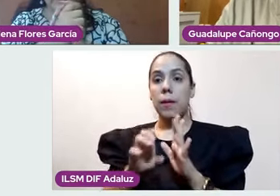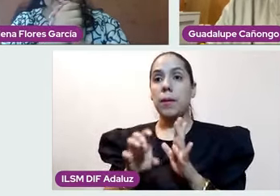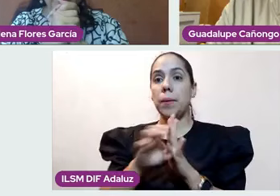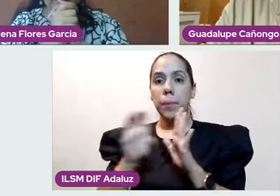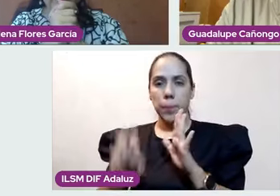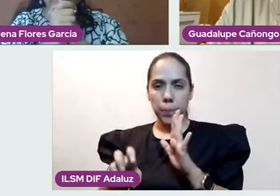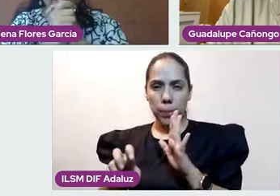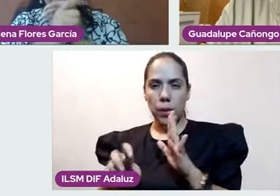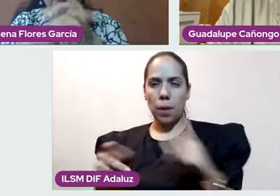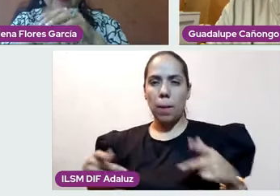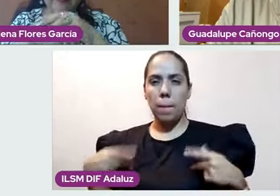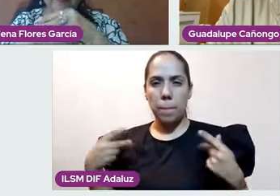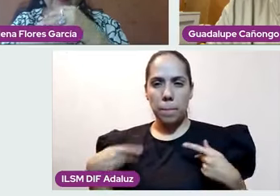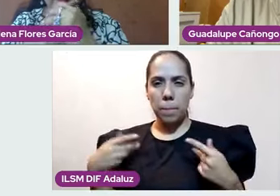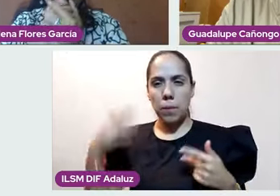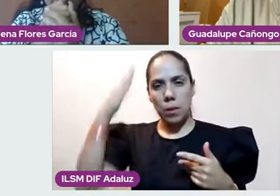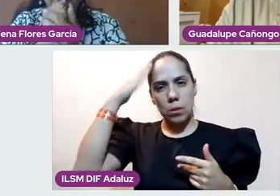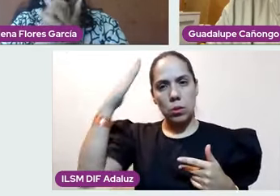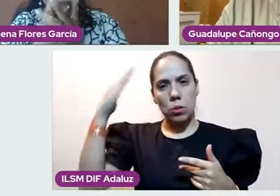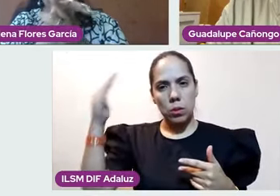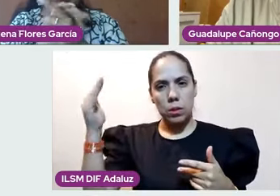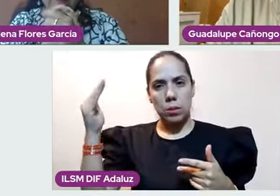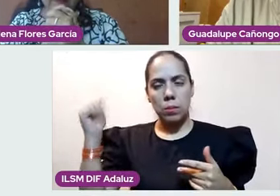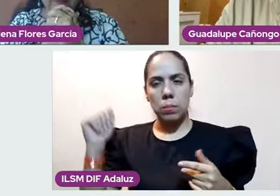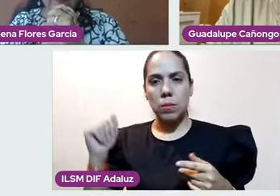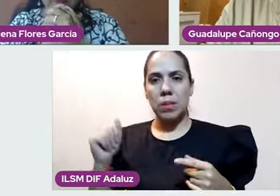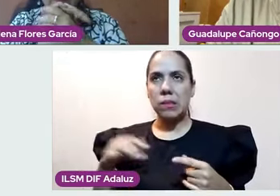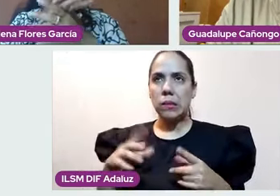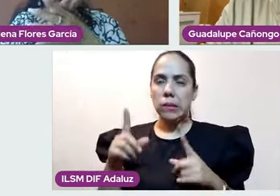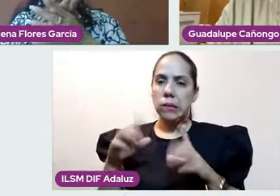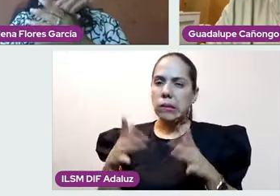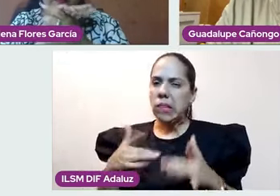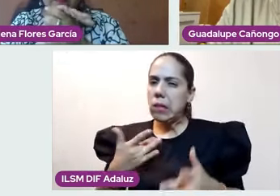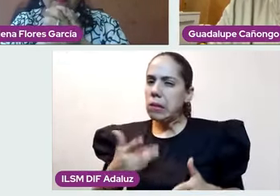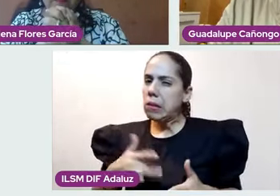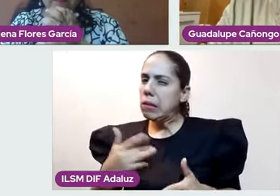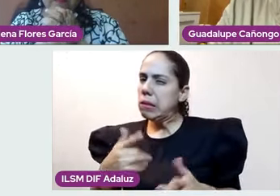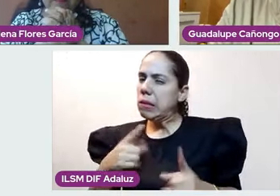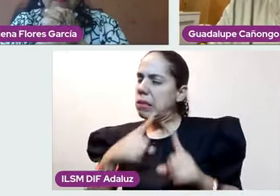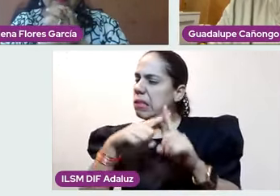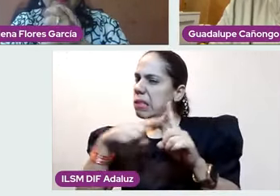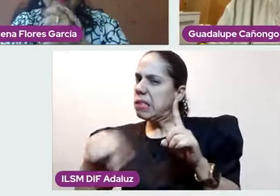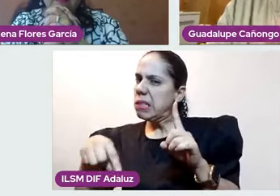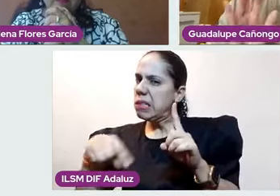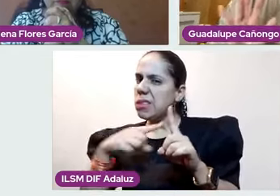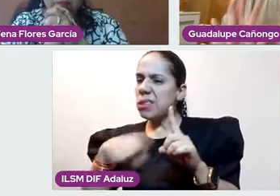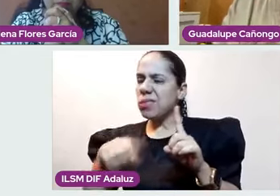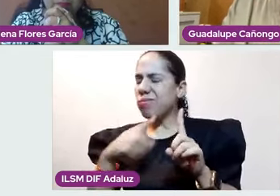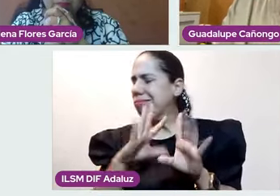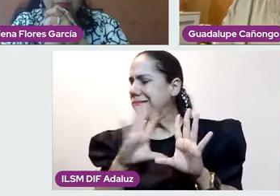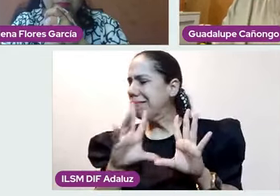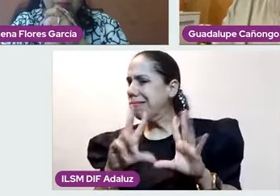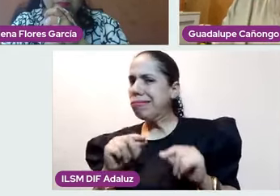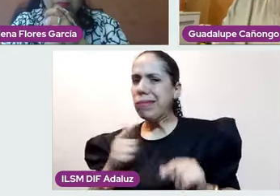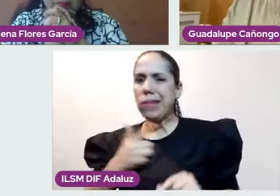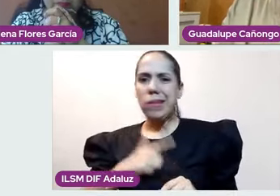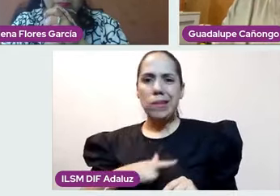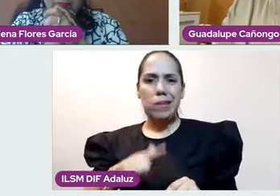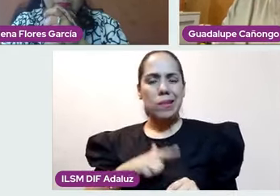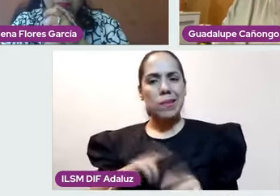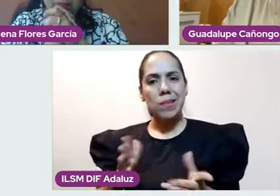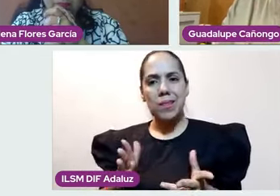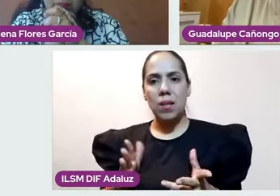negativas en particular de esta etapa. Y porque decíamos, la falta de conocimiento o